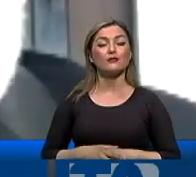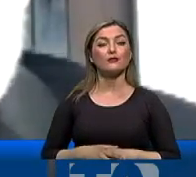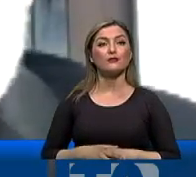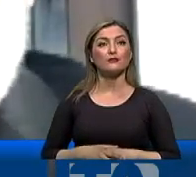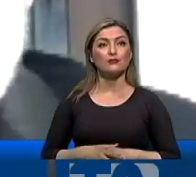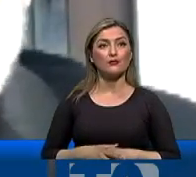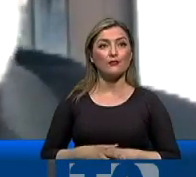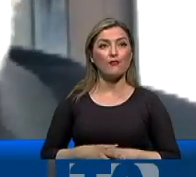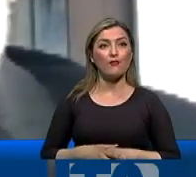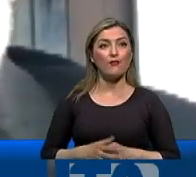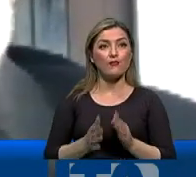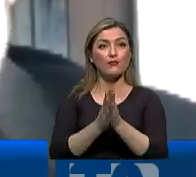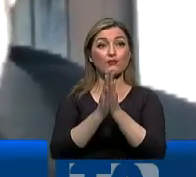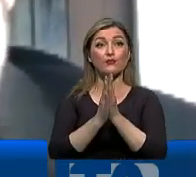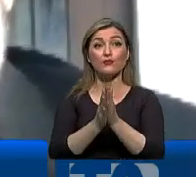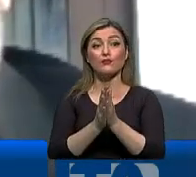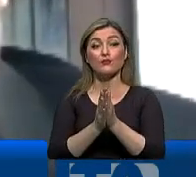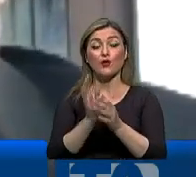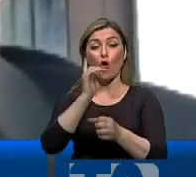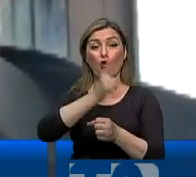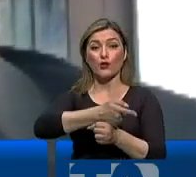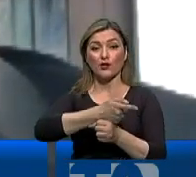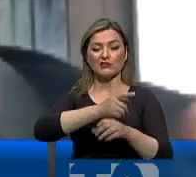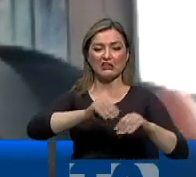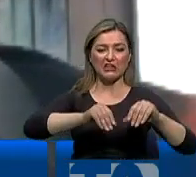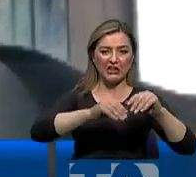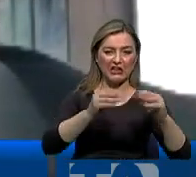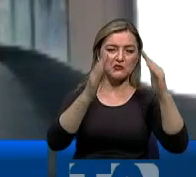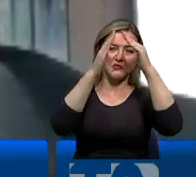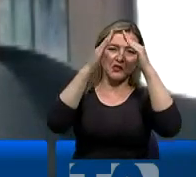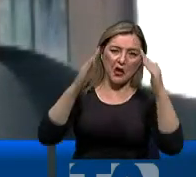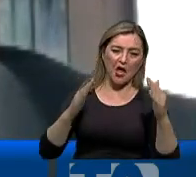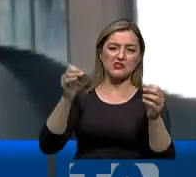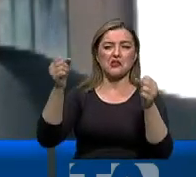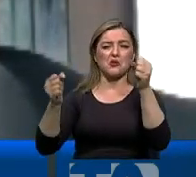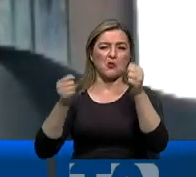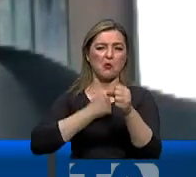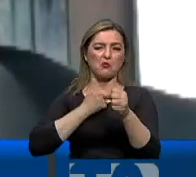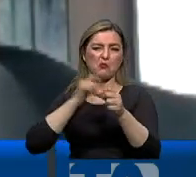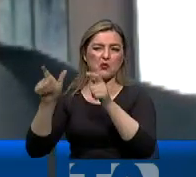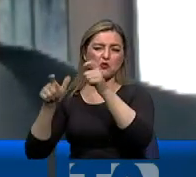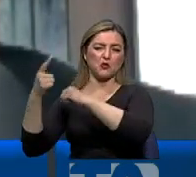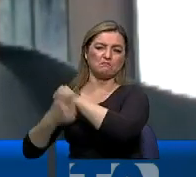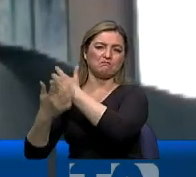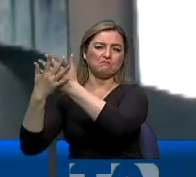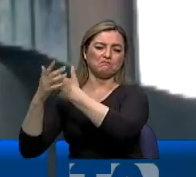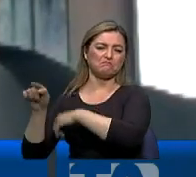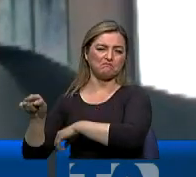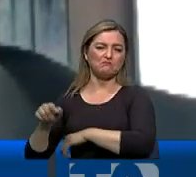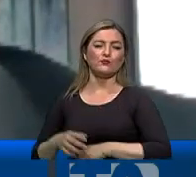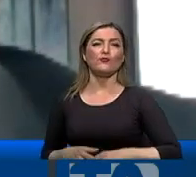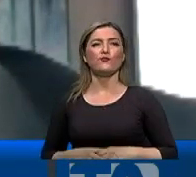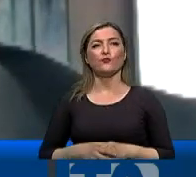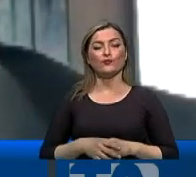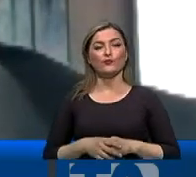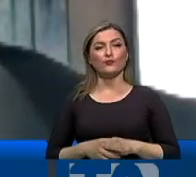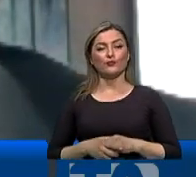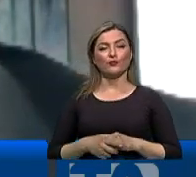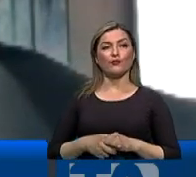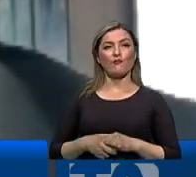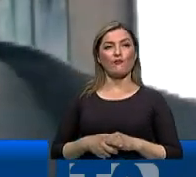decir, solicitará el embargo de los bienes inmuebles que tengan